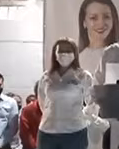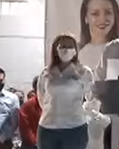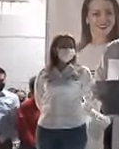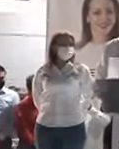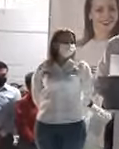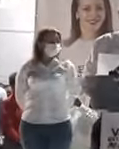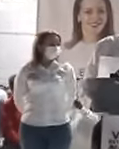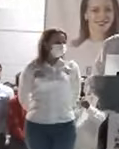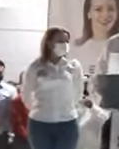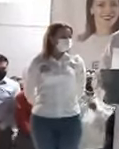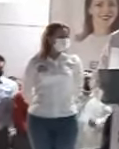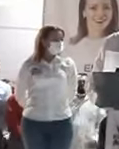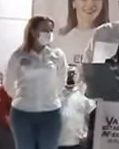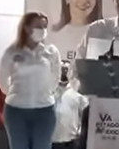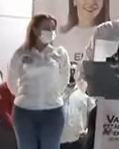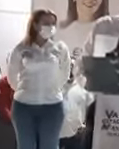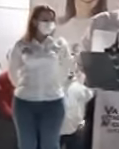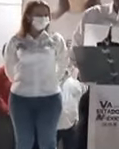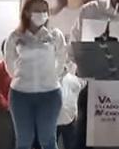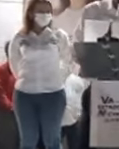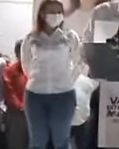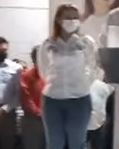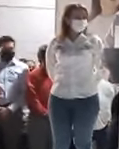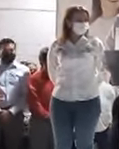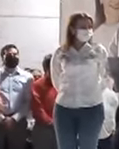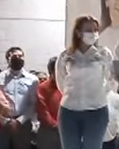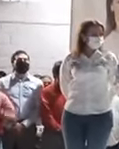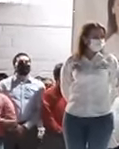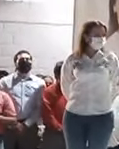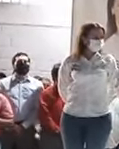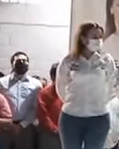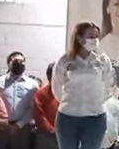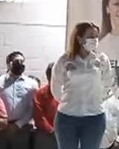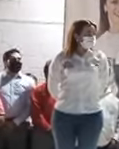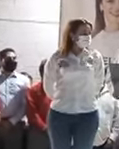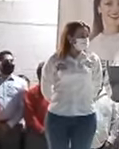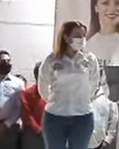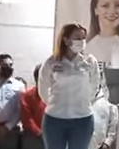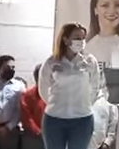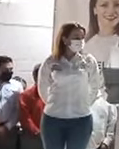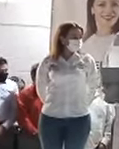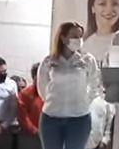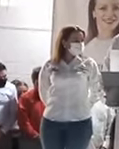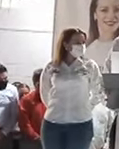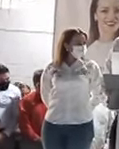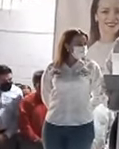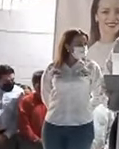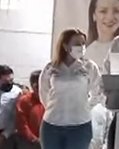Torres, candidato a tercer regidor; y Nancy Dalila Espinosa Escamilla, candidata a cuarto